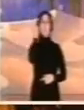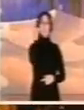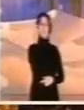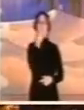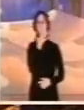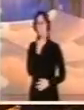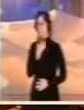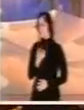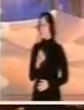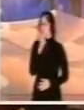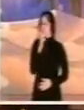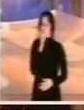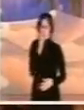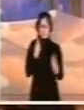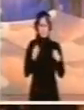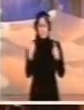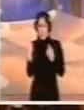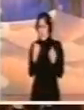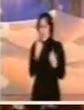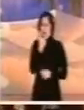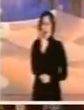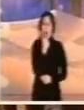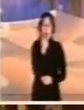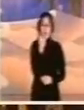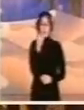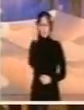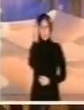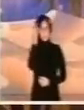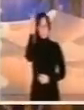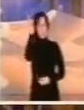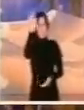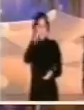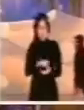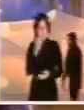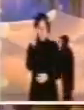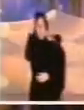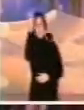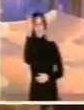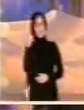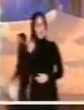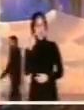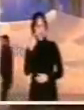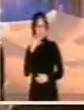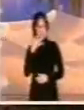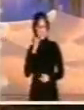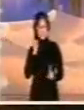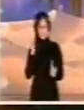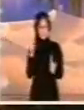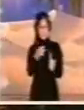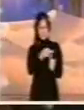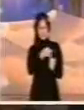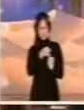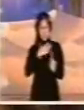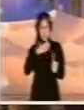algo en su vida. Un día se le ocurrió una idea y pensó que lo que estaba buscando lo podría encontrar en